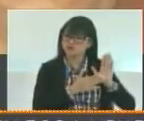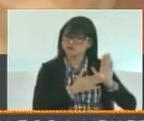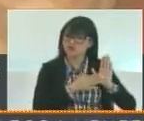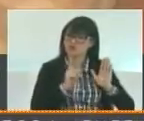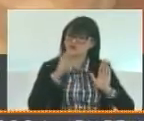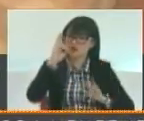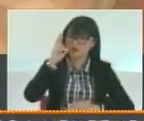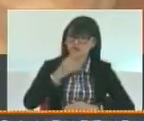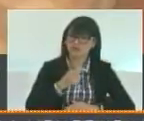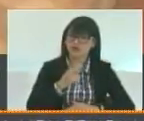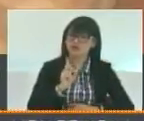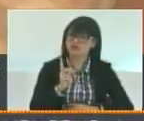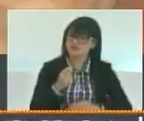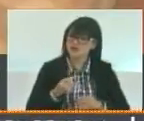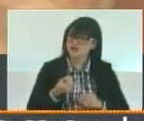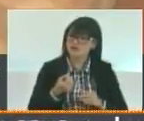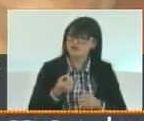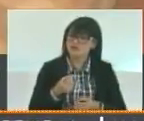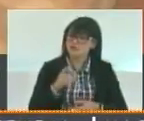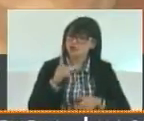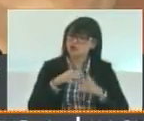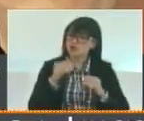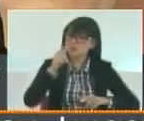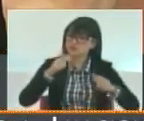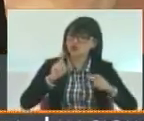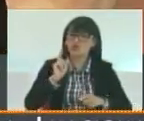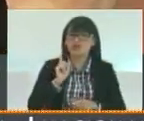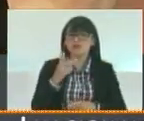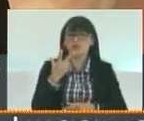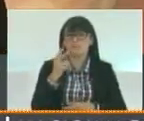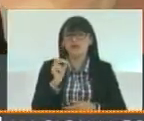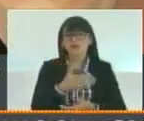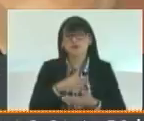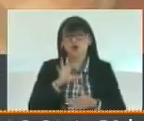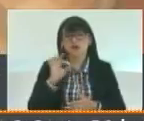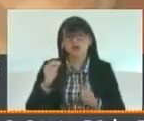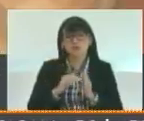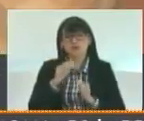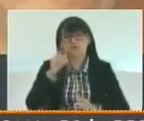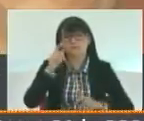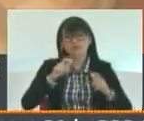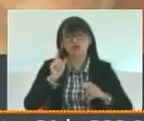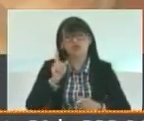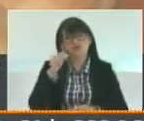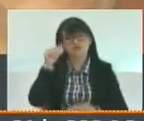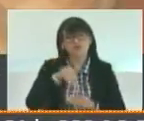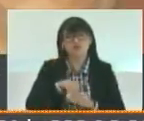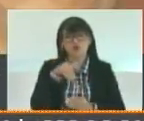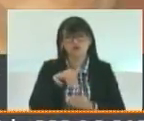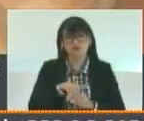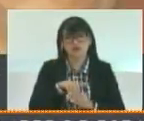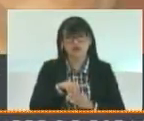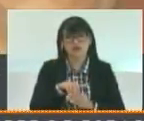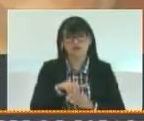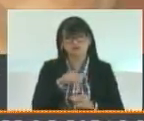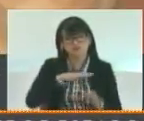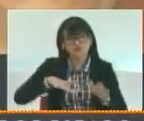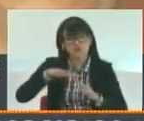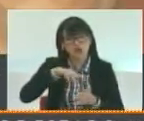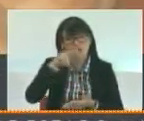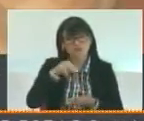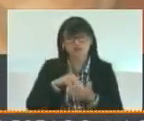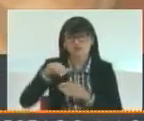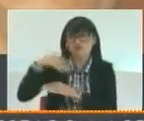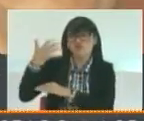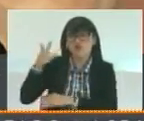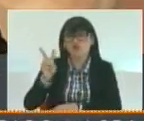Nuestro deber es garantizar que voten los 20.500.000 y más venezolanos y venezolanas en el territorio nacional y fuera